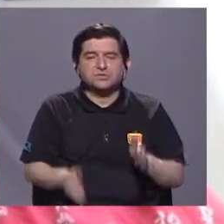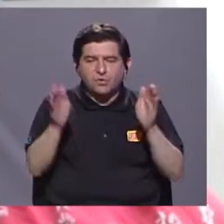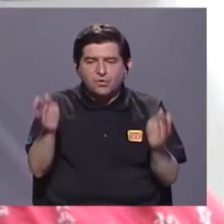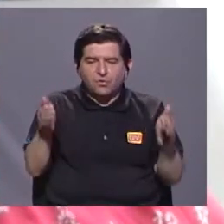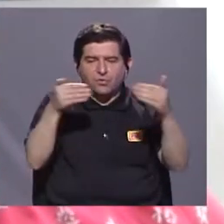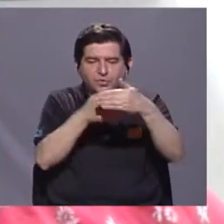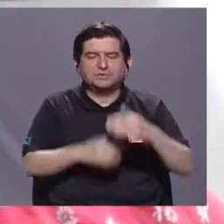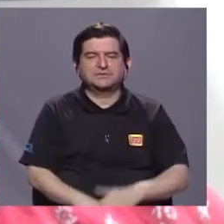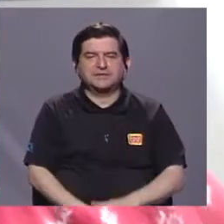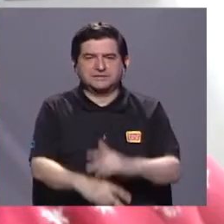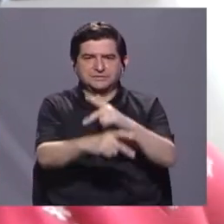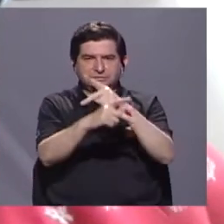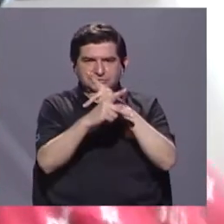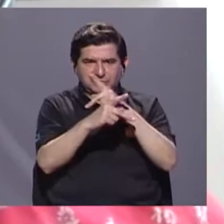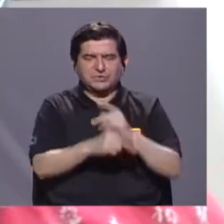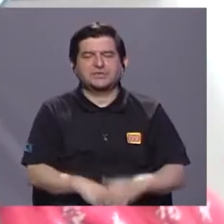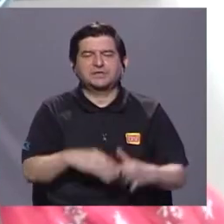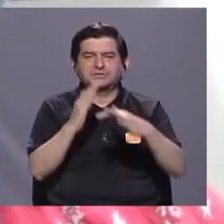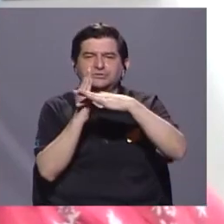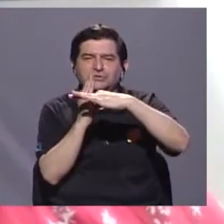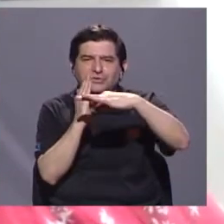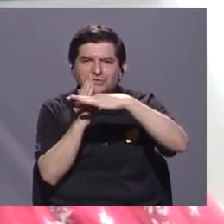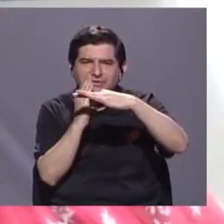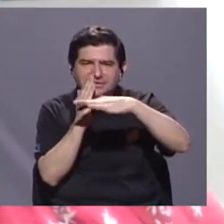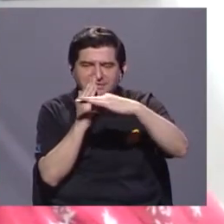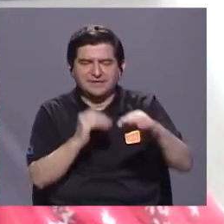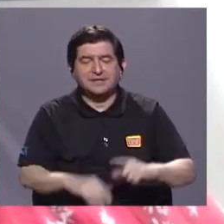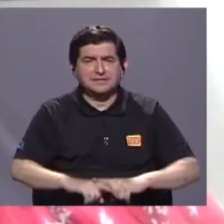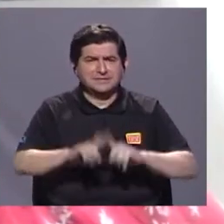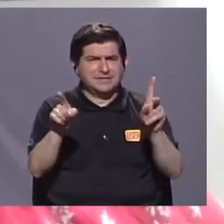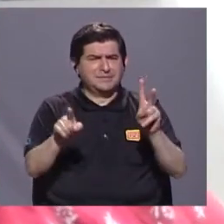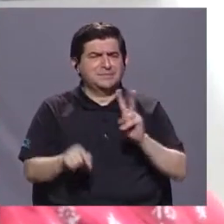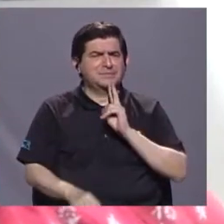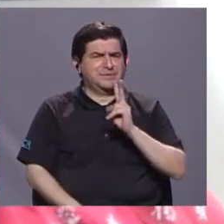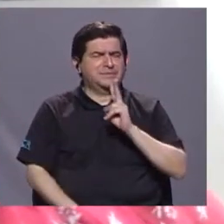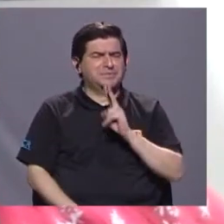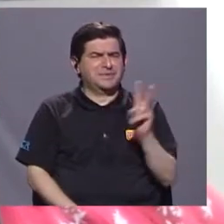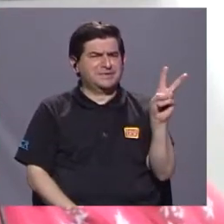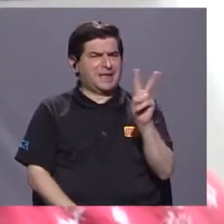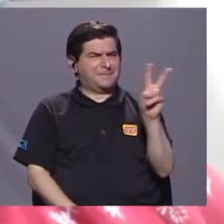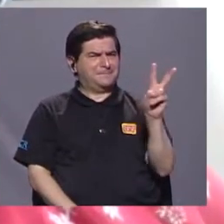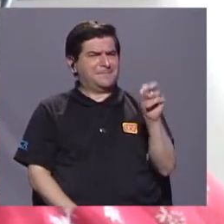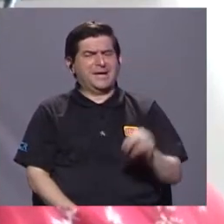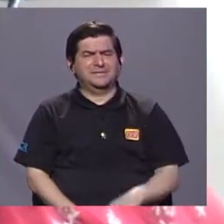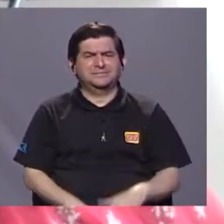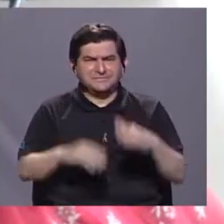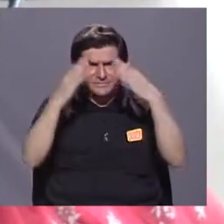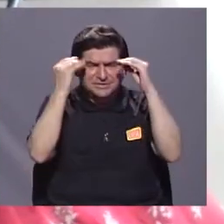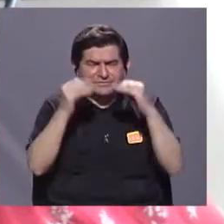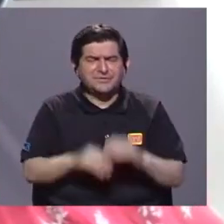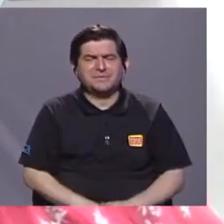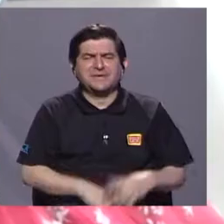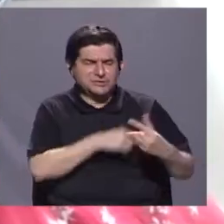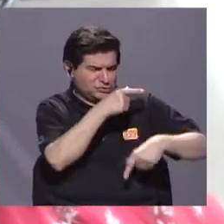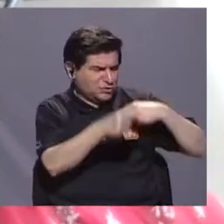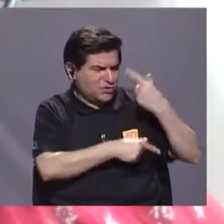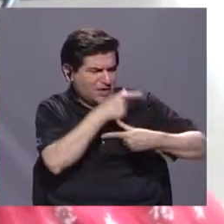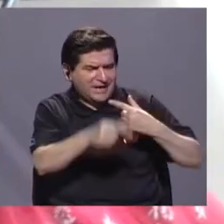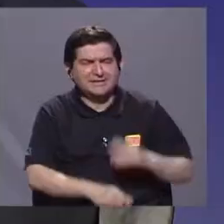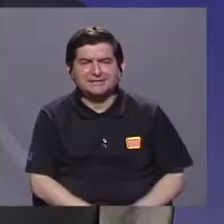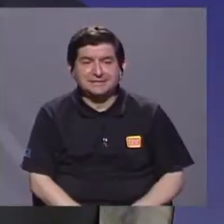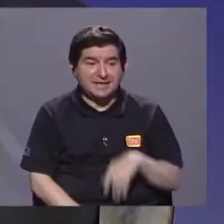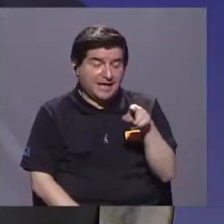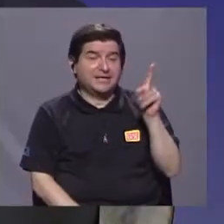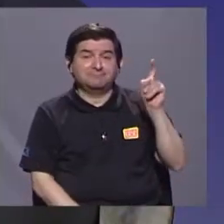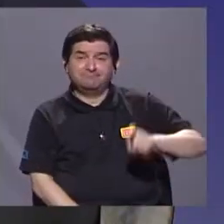membrana de grasa por fuera pero en realidad los virus son información genética y esa información genética